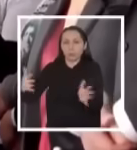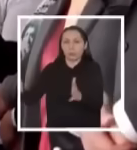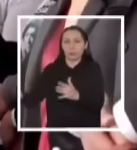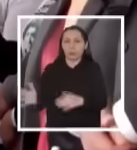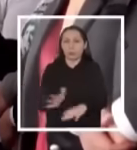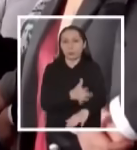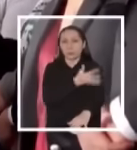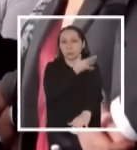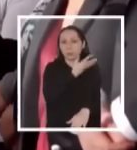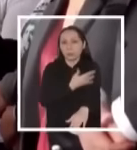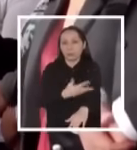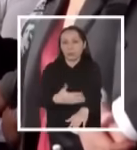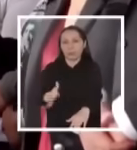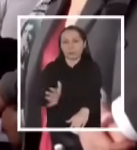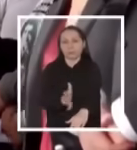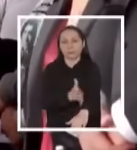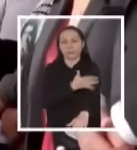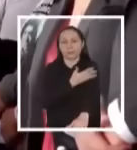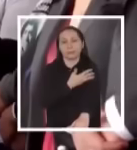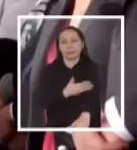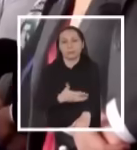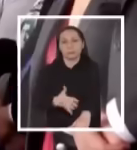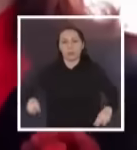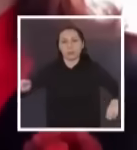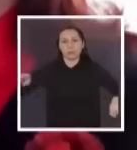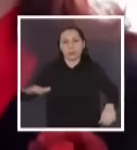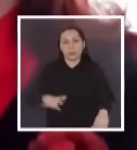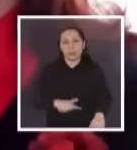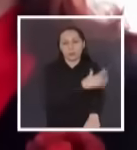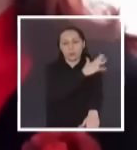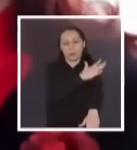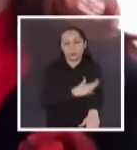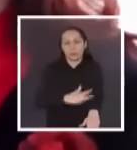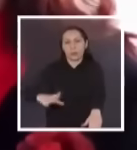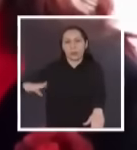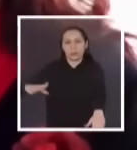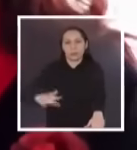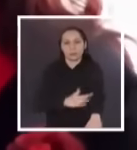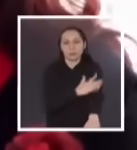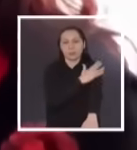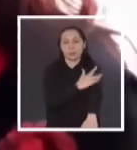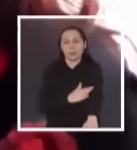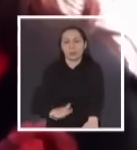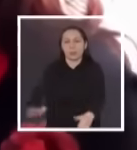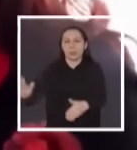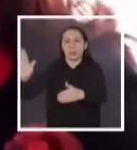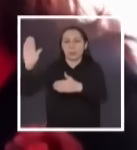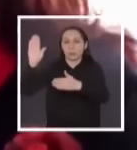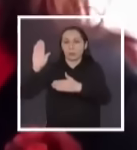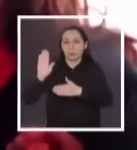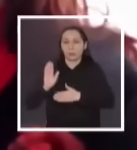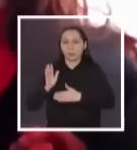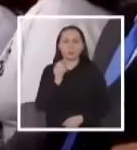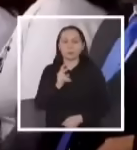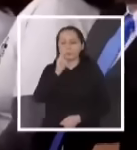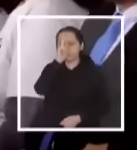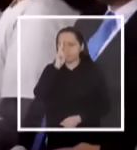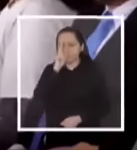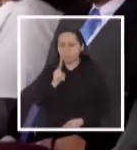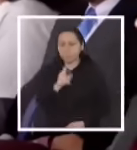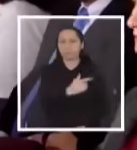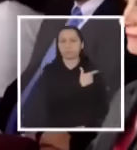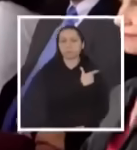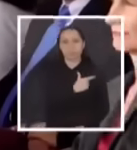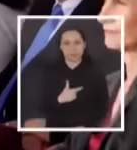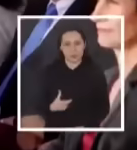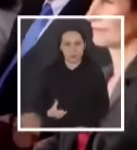Culturas, tiene su sede central allá en Valparaíso, el contrato entró por la Contraloría Regional de Valparaíso, en donde el umbral de